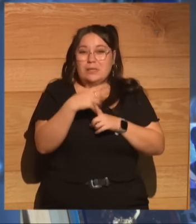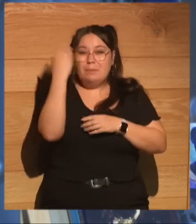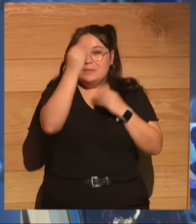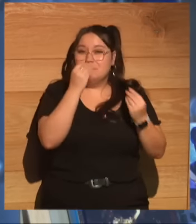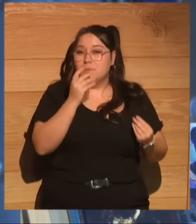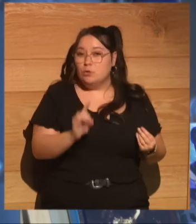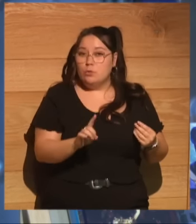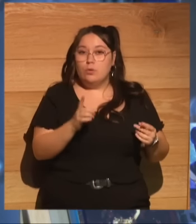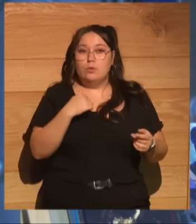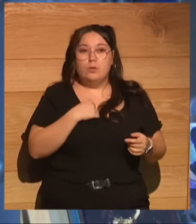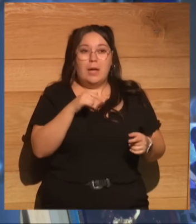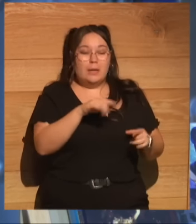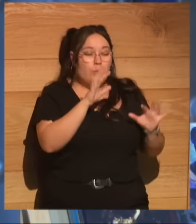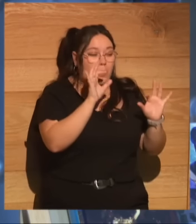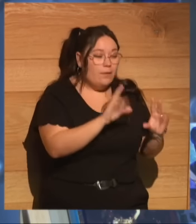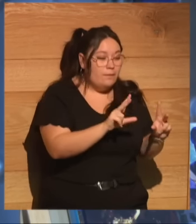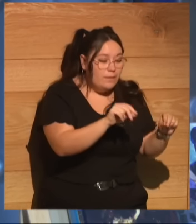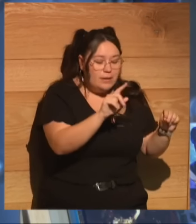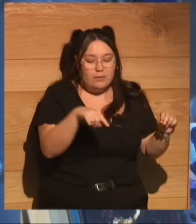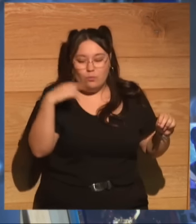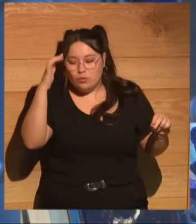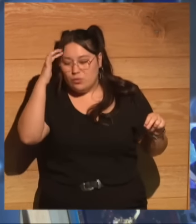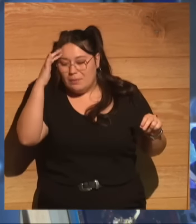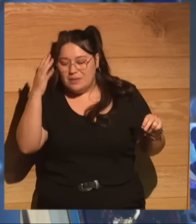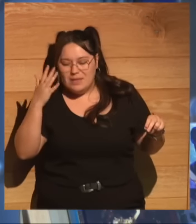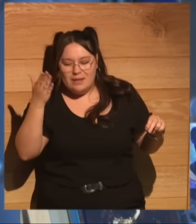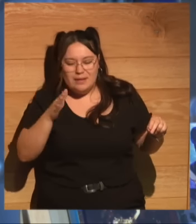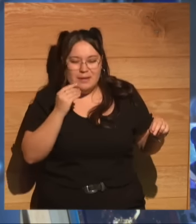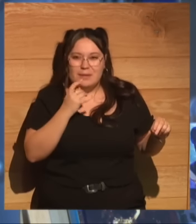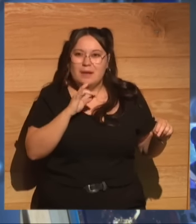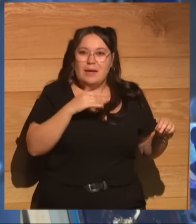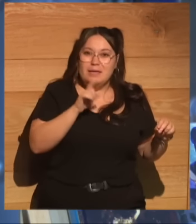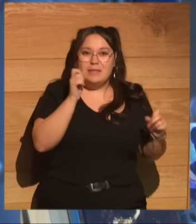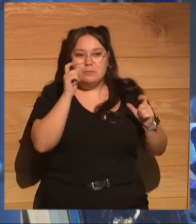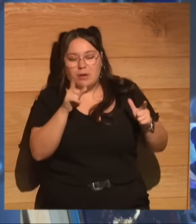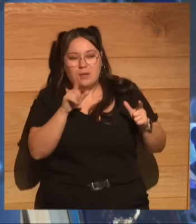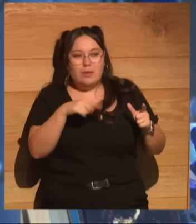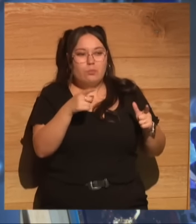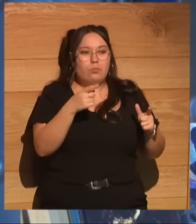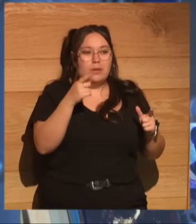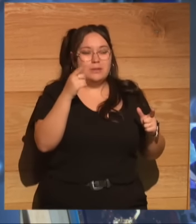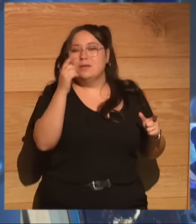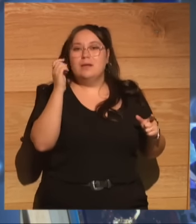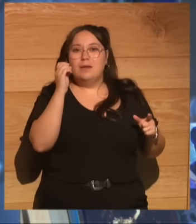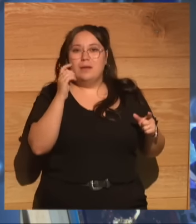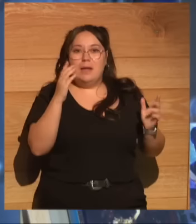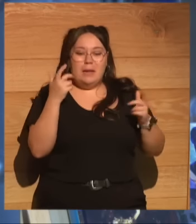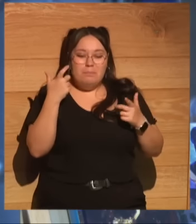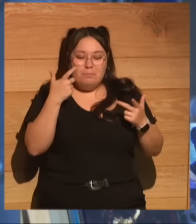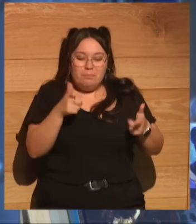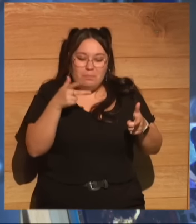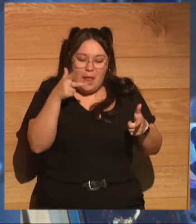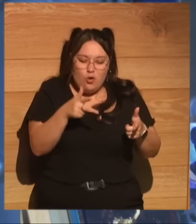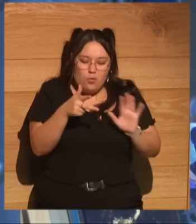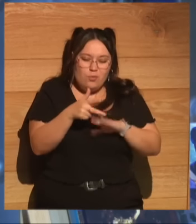Es, voy a acabar aquí, tiene una pesadilla, aquí ya se despierta, pero de repente el plano de la pesadilla y el que se despierta no